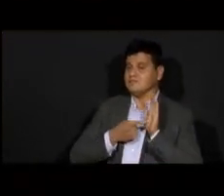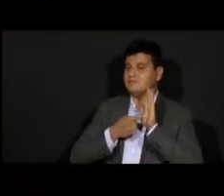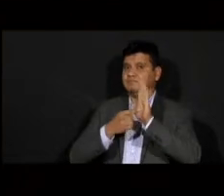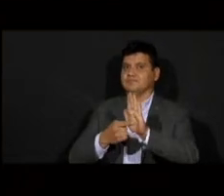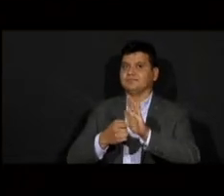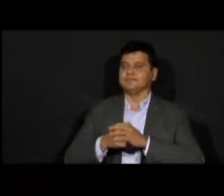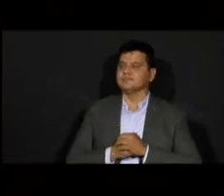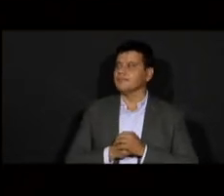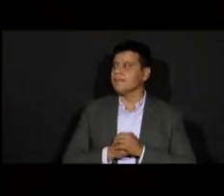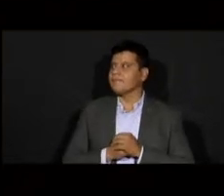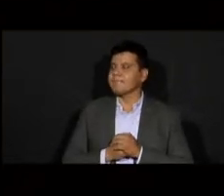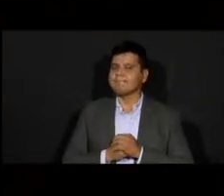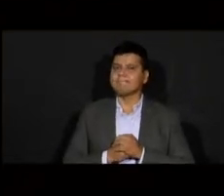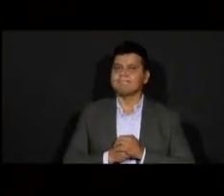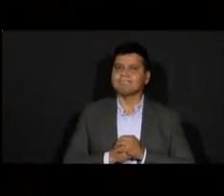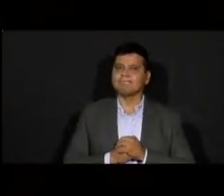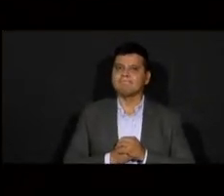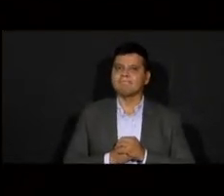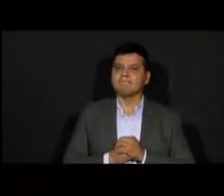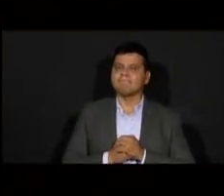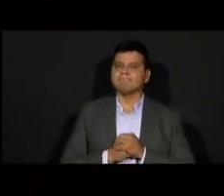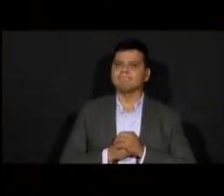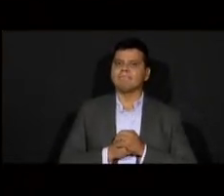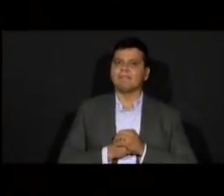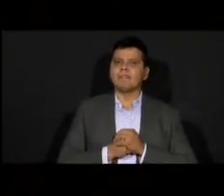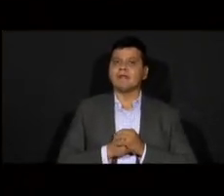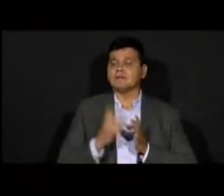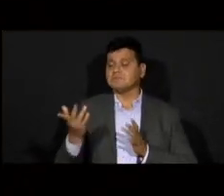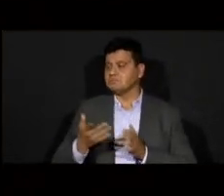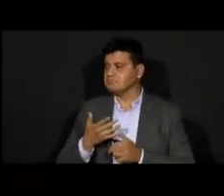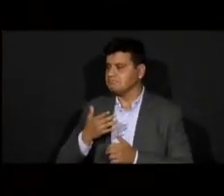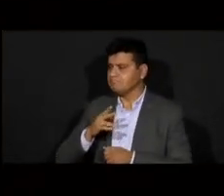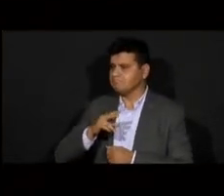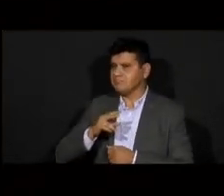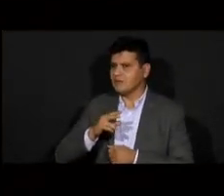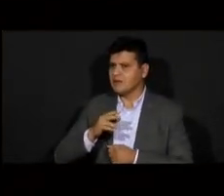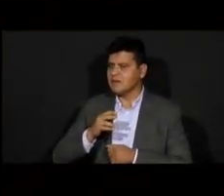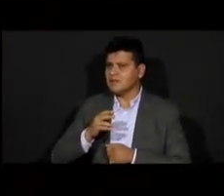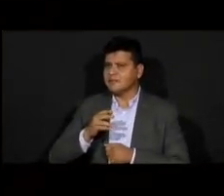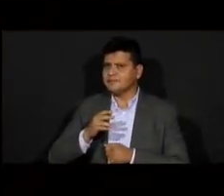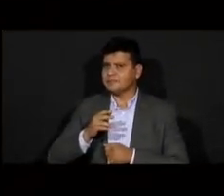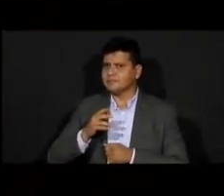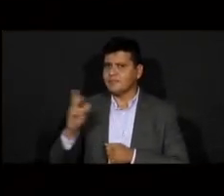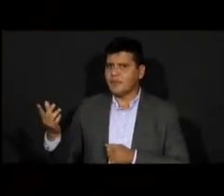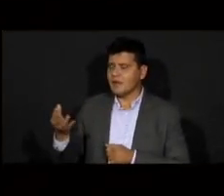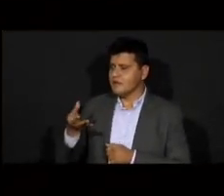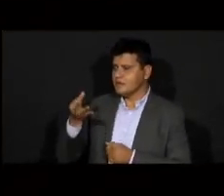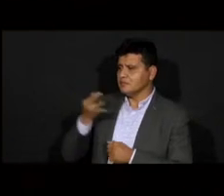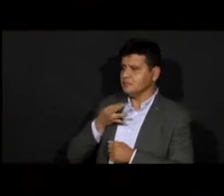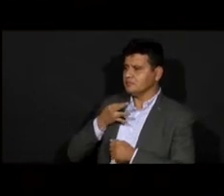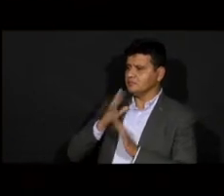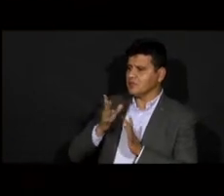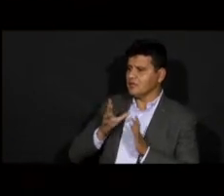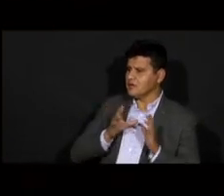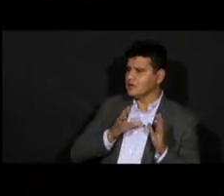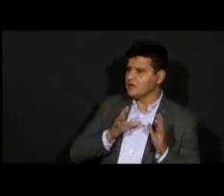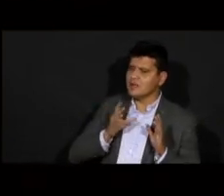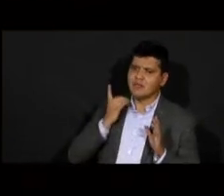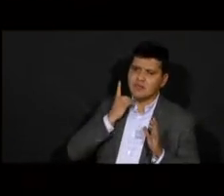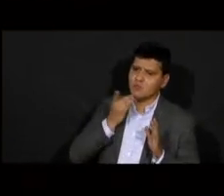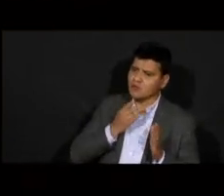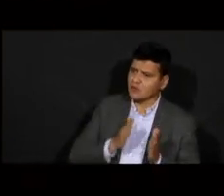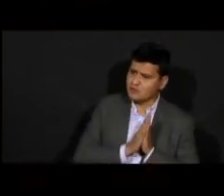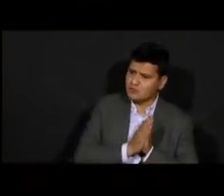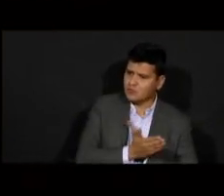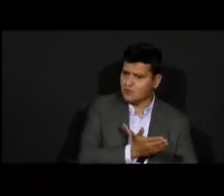Por instrucciones de la presidencia, procedo a nombrar a las y los congresistas para que manifiesten de viva voz